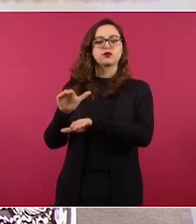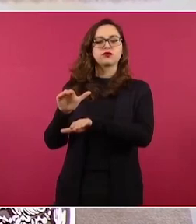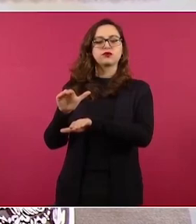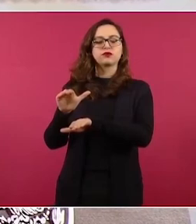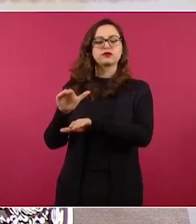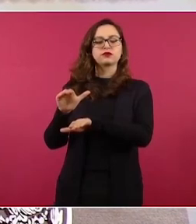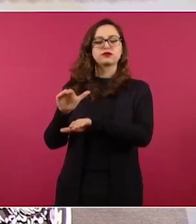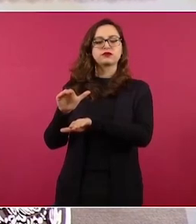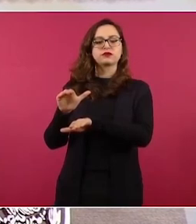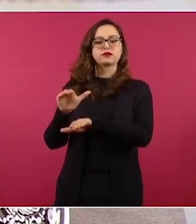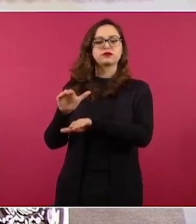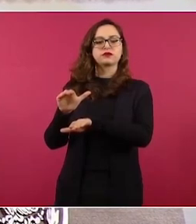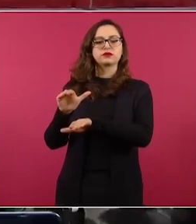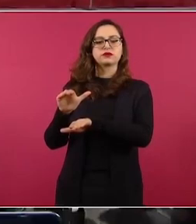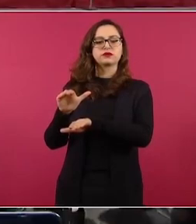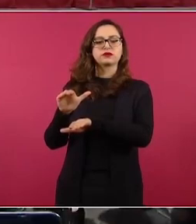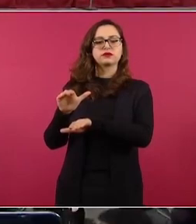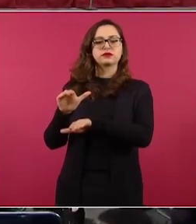de Consulta